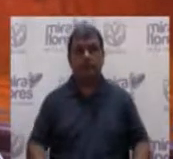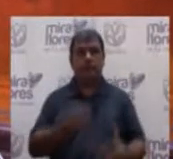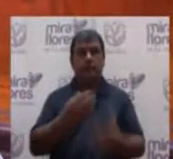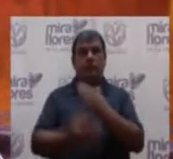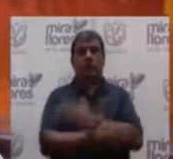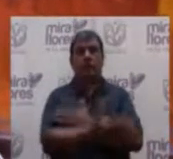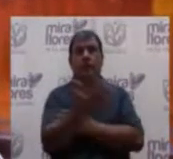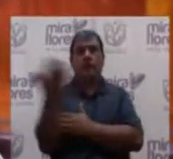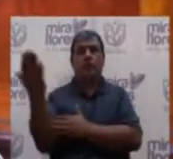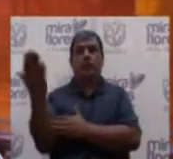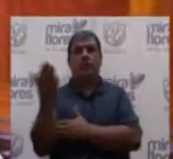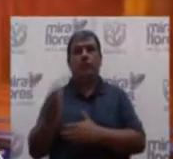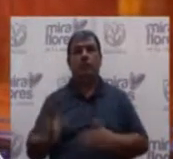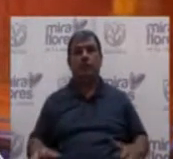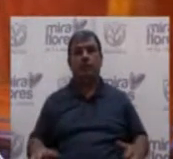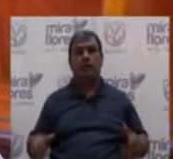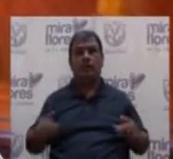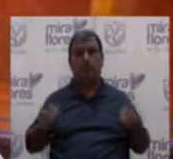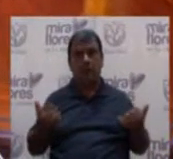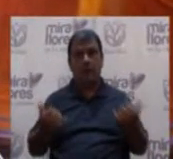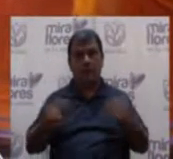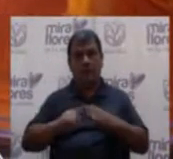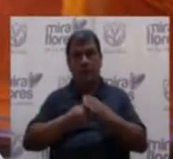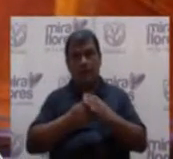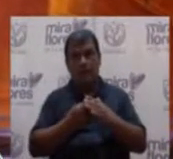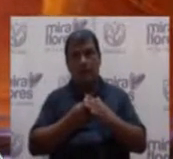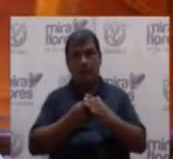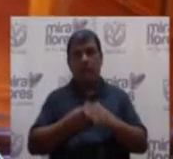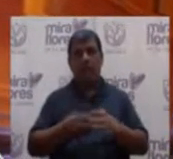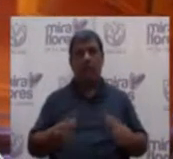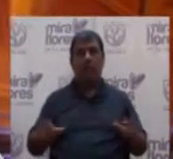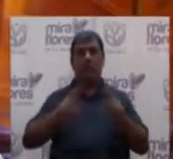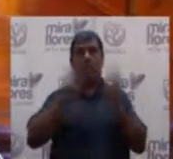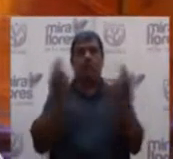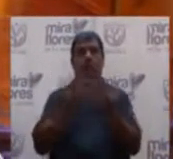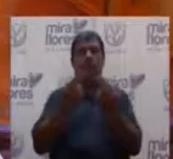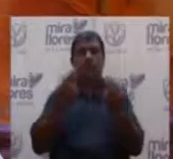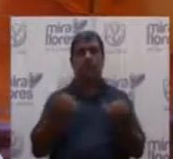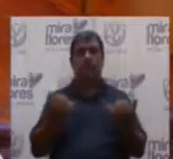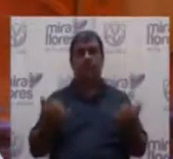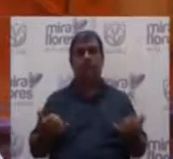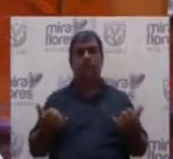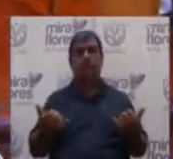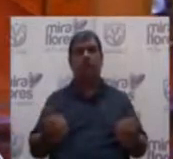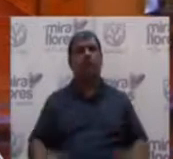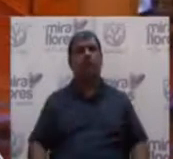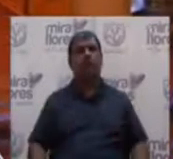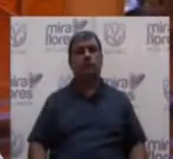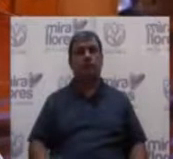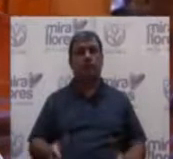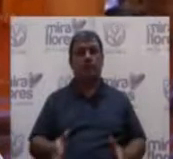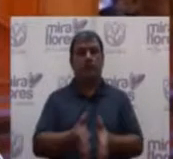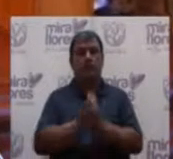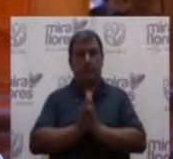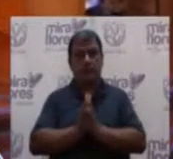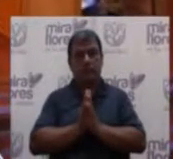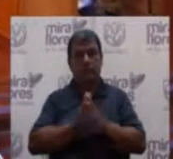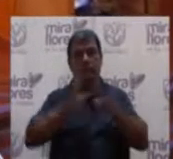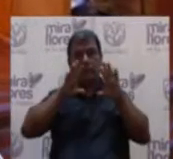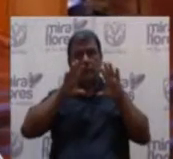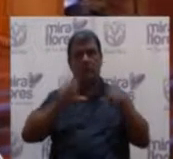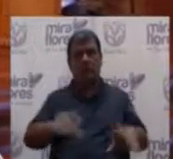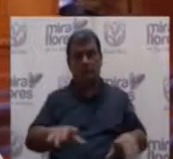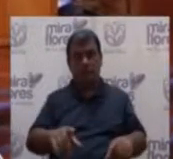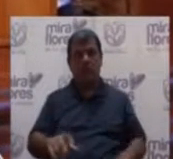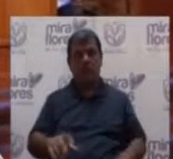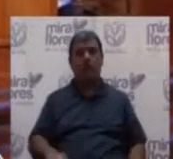Bien, muy buenos días. Vamos a dar inicio a la sesión de la fecha, de sesión extraordinaria, y le voy a pedir a la secretaria